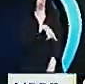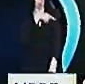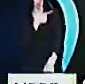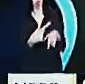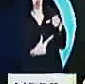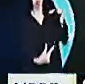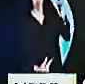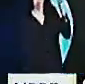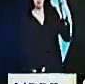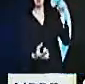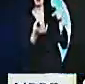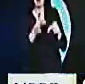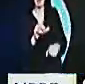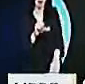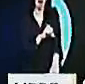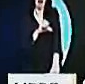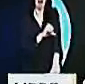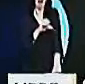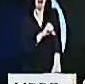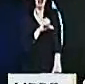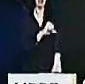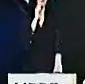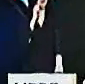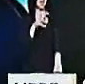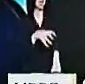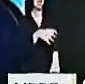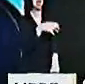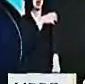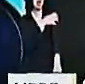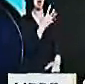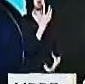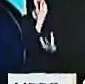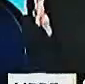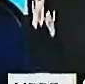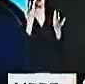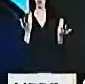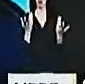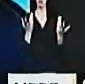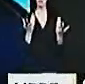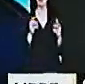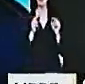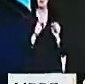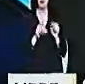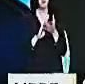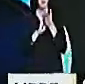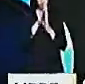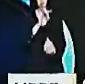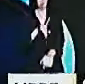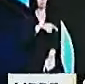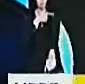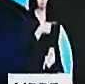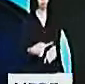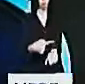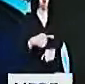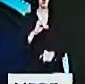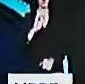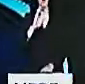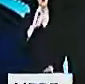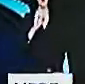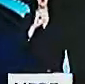el excesivo centralismo pareciera estar ahogando las voces de las regiones. En un diagnóstico que es bien extendido. De hecho, un estudio de la